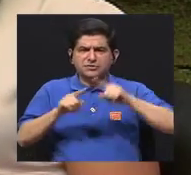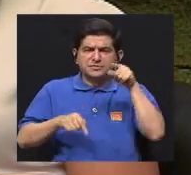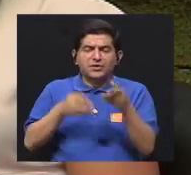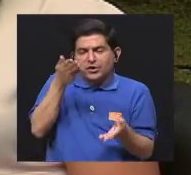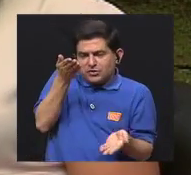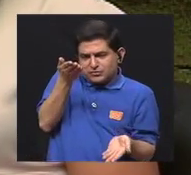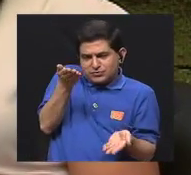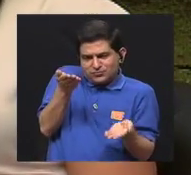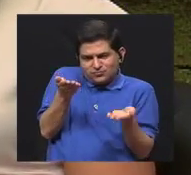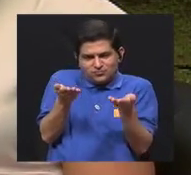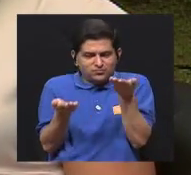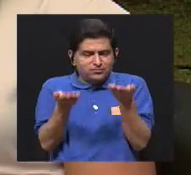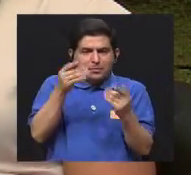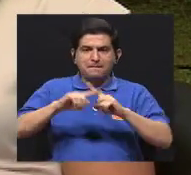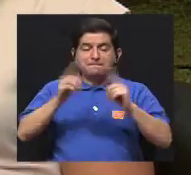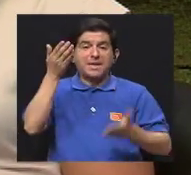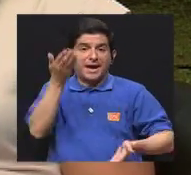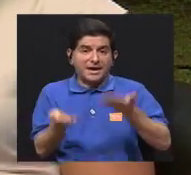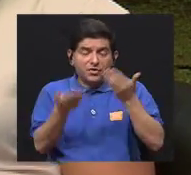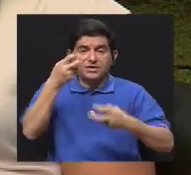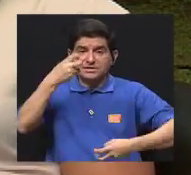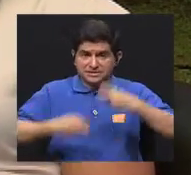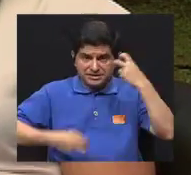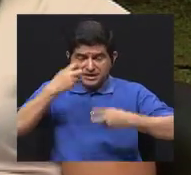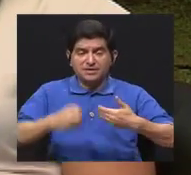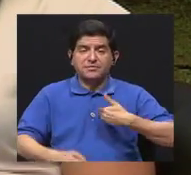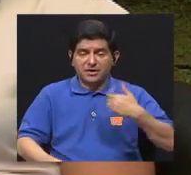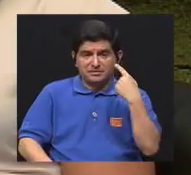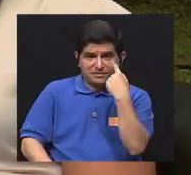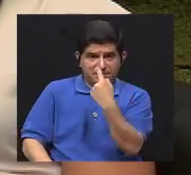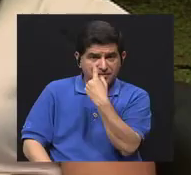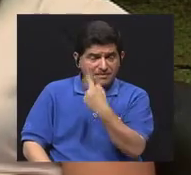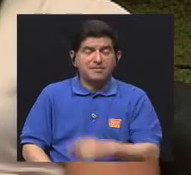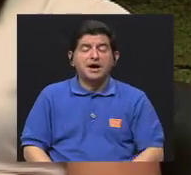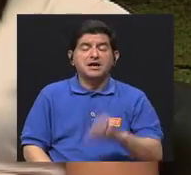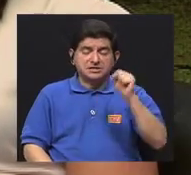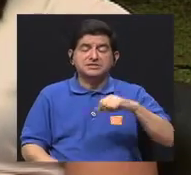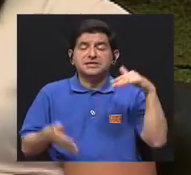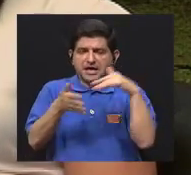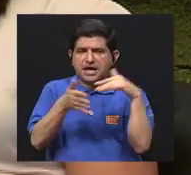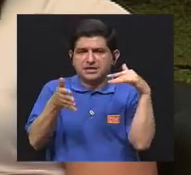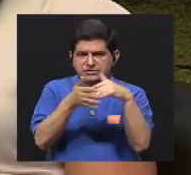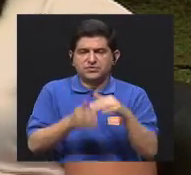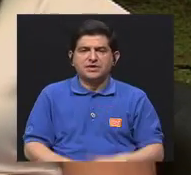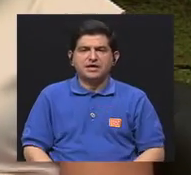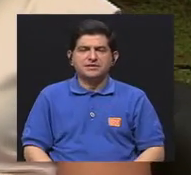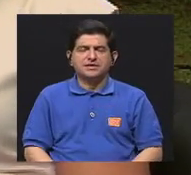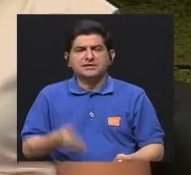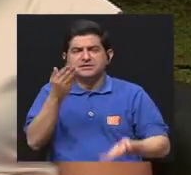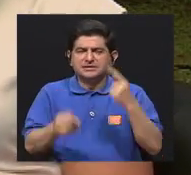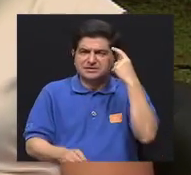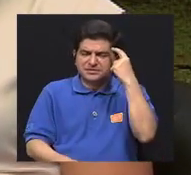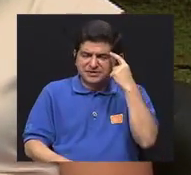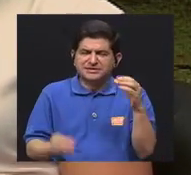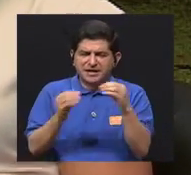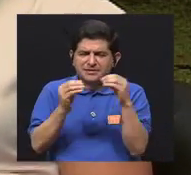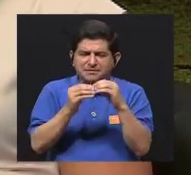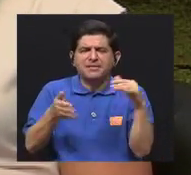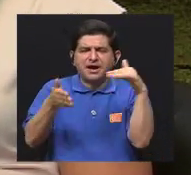compensar, pero pueden volverse un problema a nivel estudiantil, sobre todo cuando la carga académica va